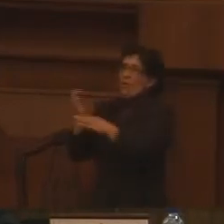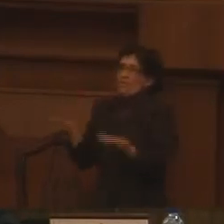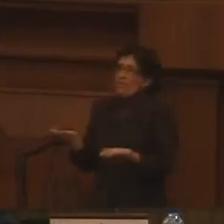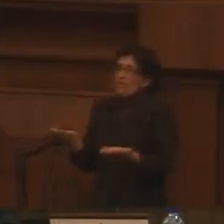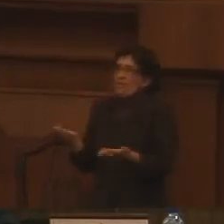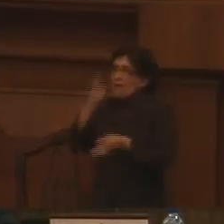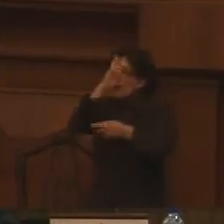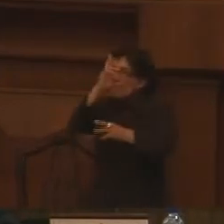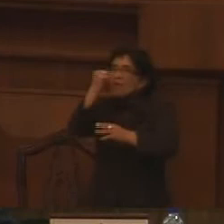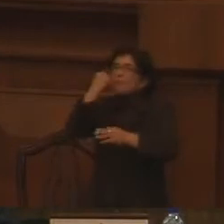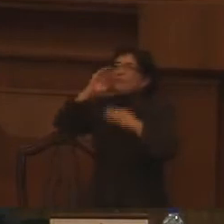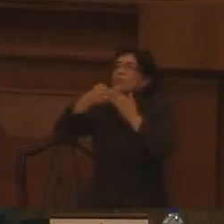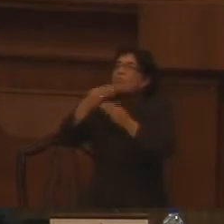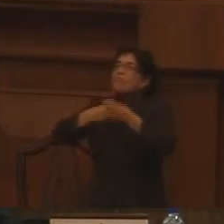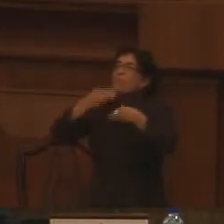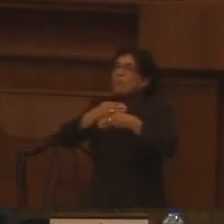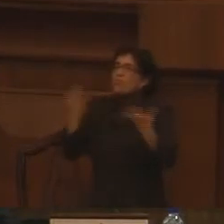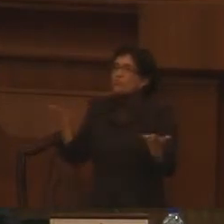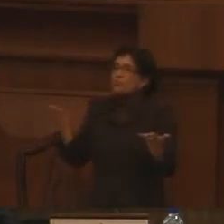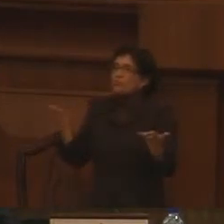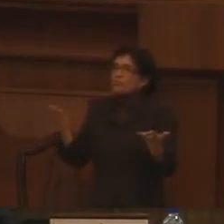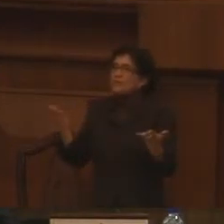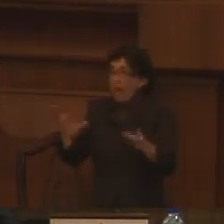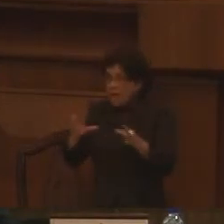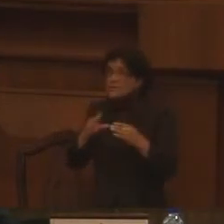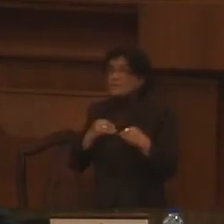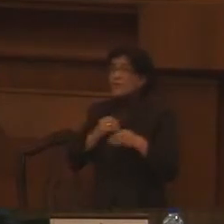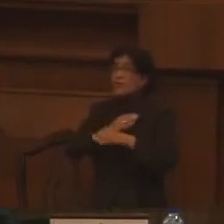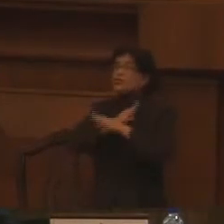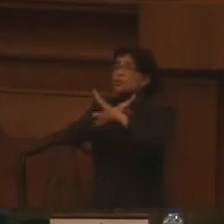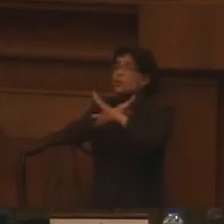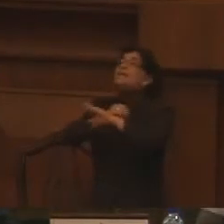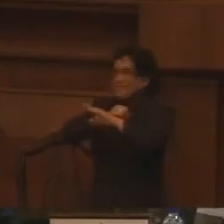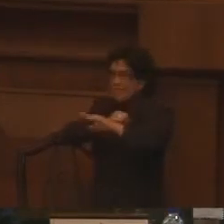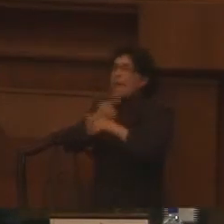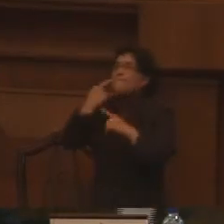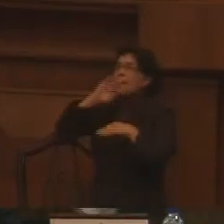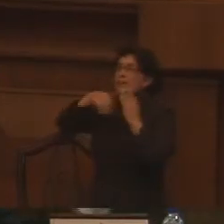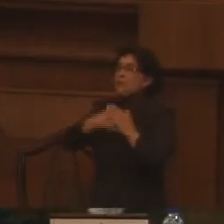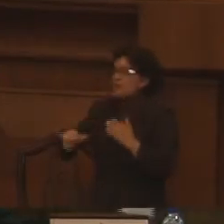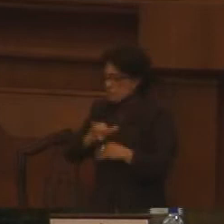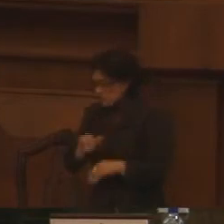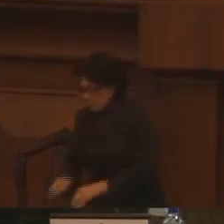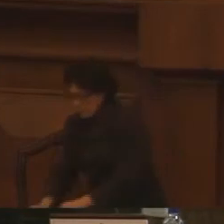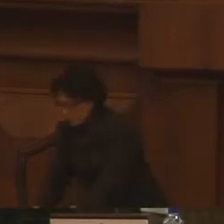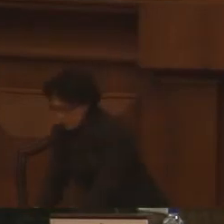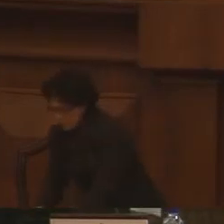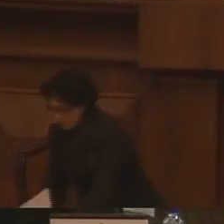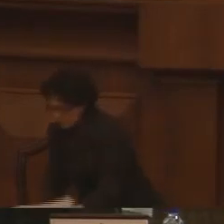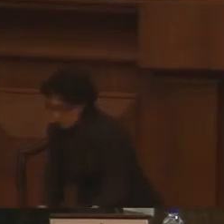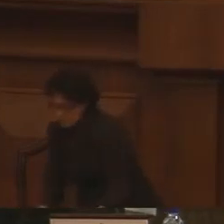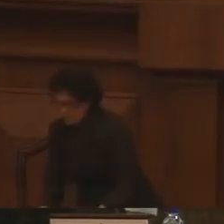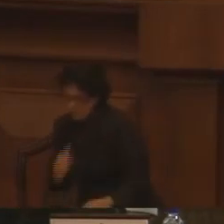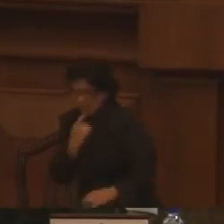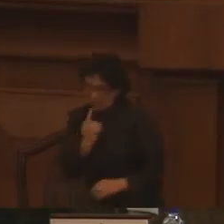comunicación puedan hacer efectiva la cláusula de conciencia y que sus investigaciones puedan ser difundidas